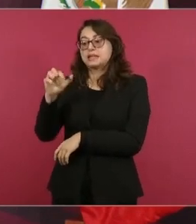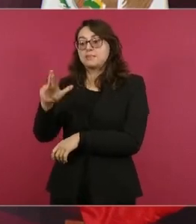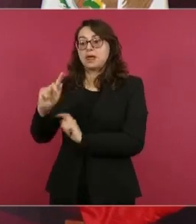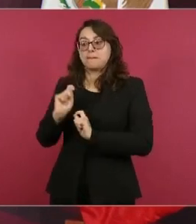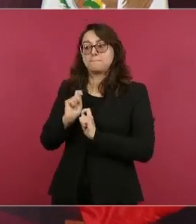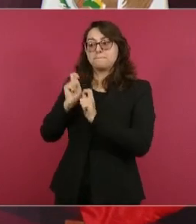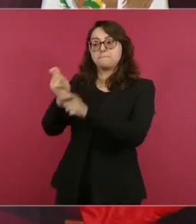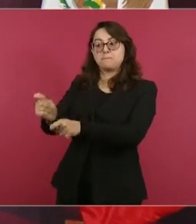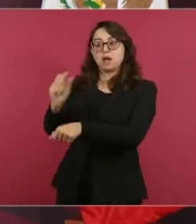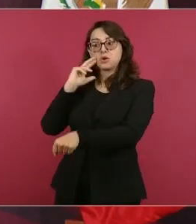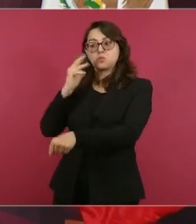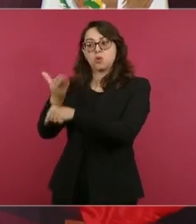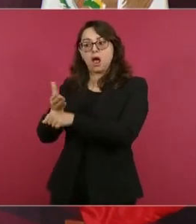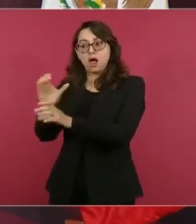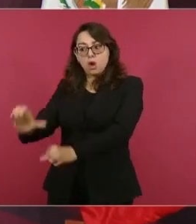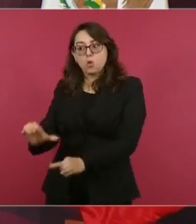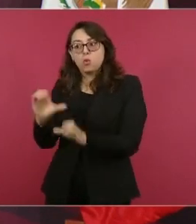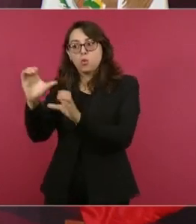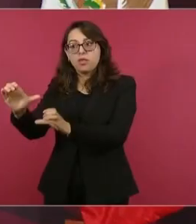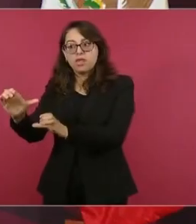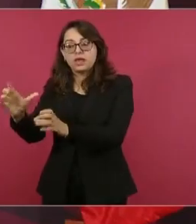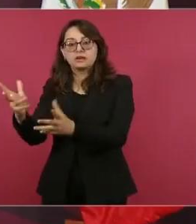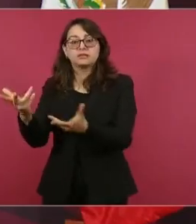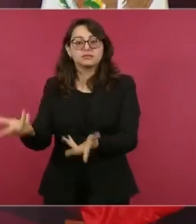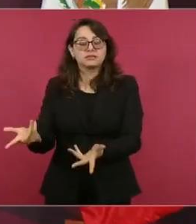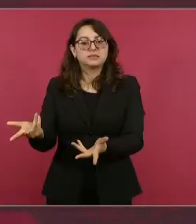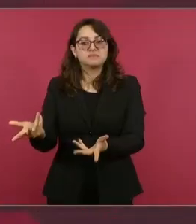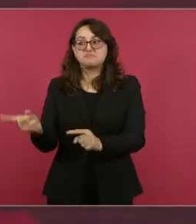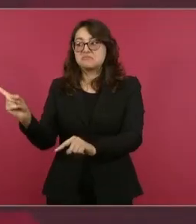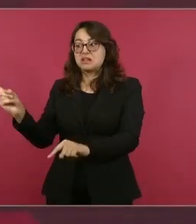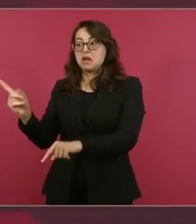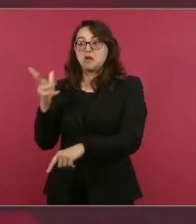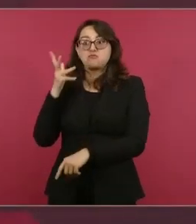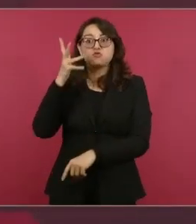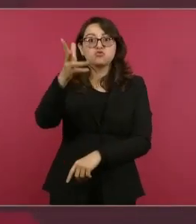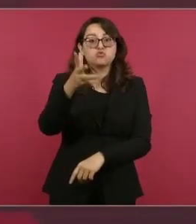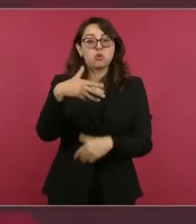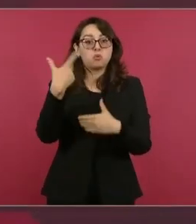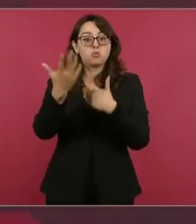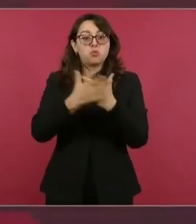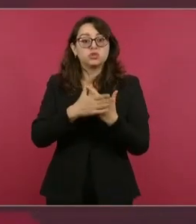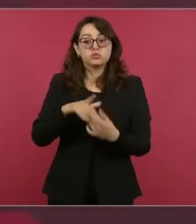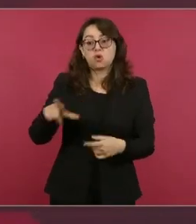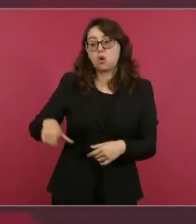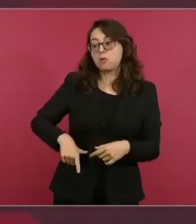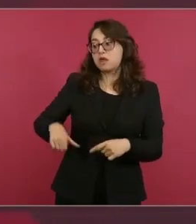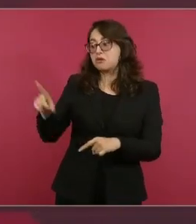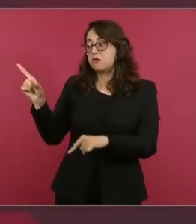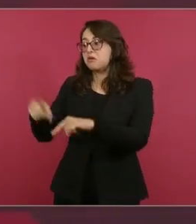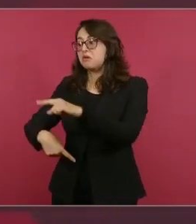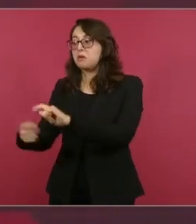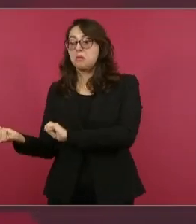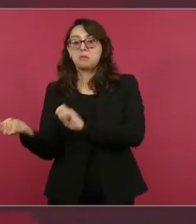que quitárselas a Fonatur o a cualquier otra dependencia.